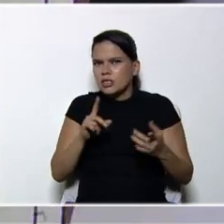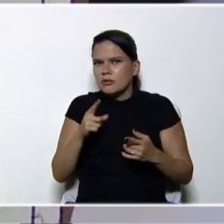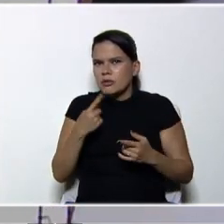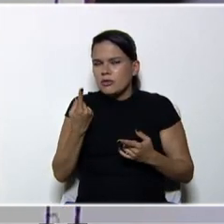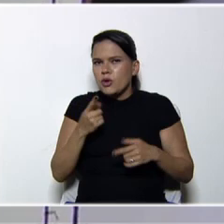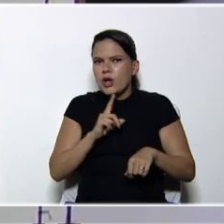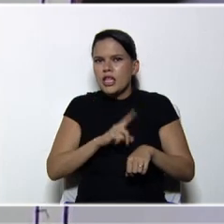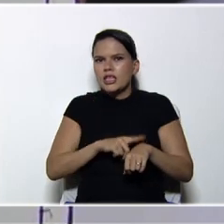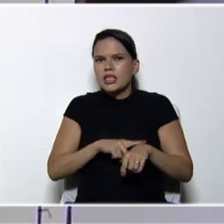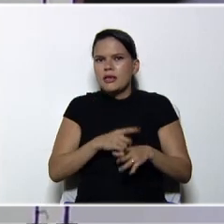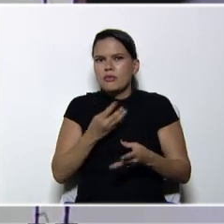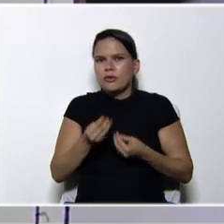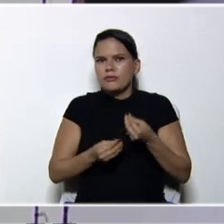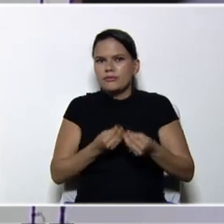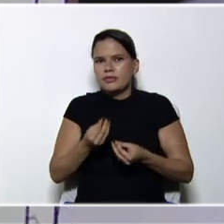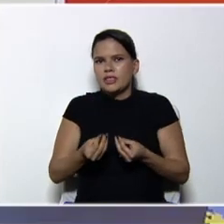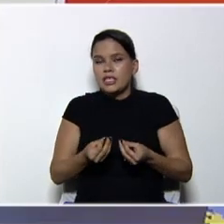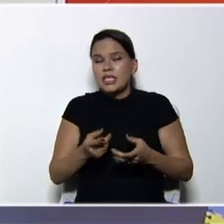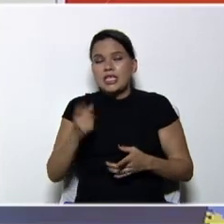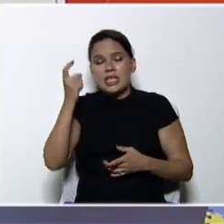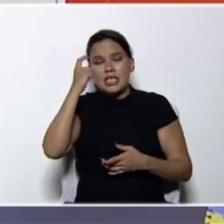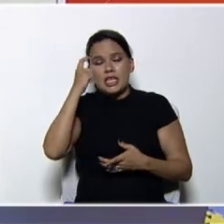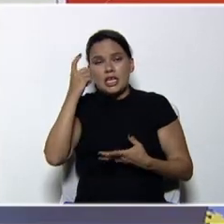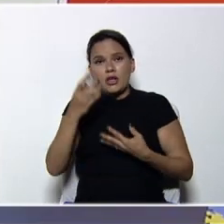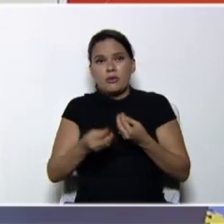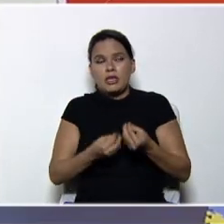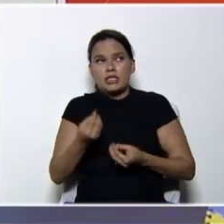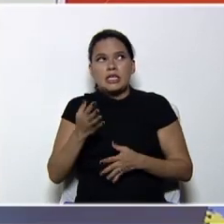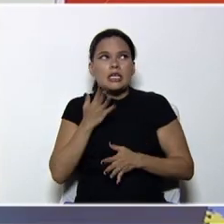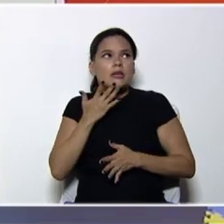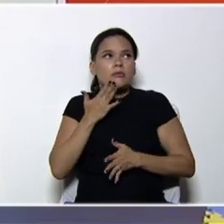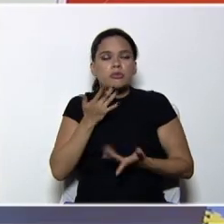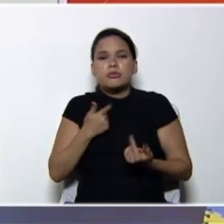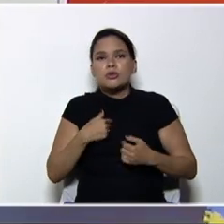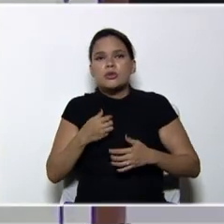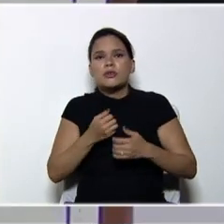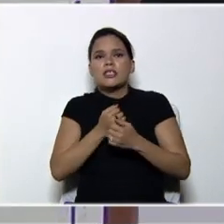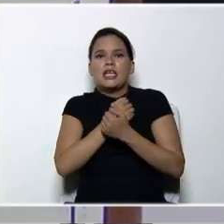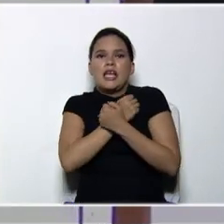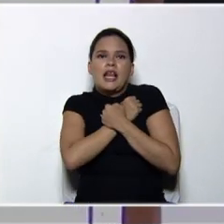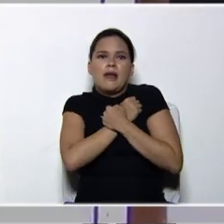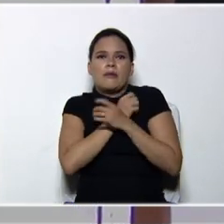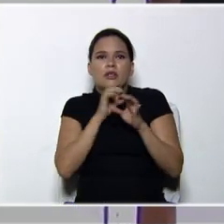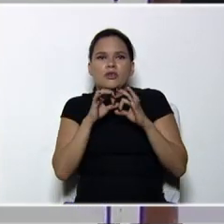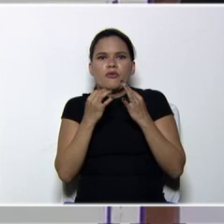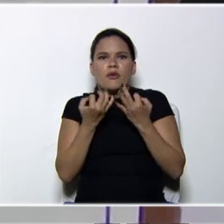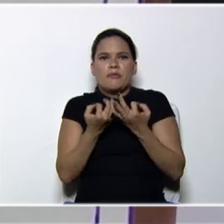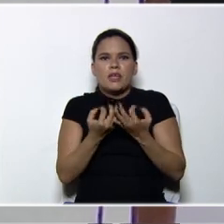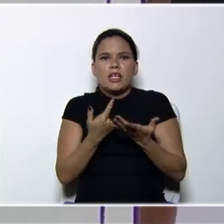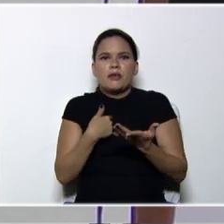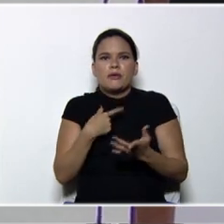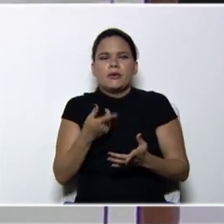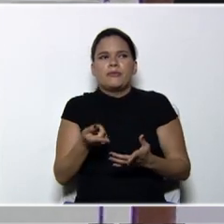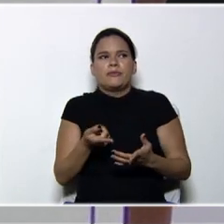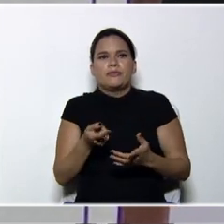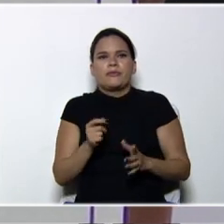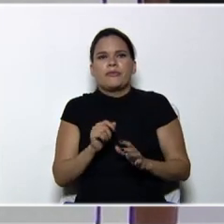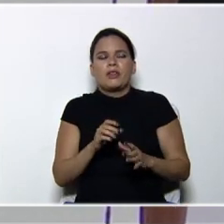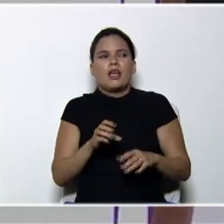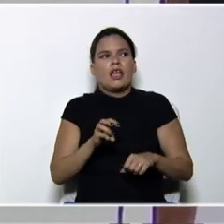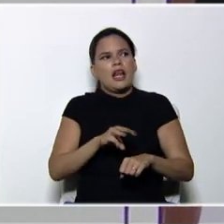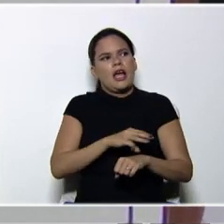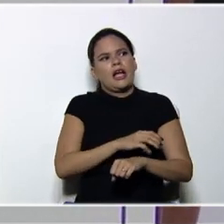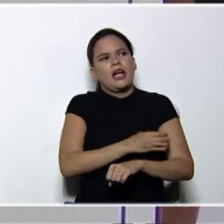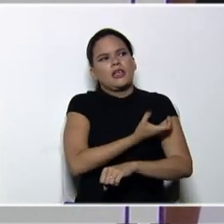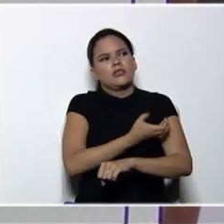la fecha en lo que lo voy a hacer. Por ejemplo, si va a ser el abrazo en familia, voy a colocar entonces aquí el equipo de sonido, voy a colocar las